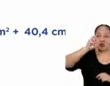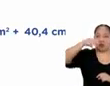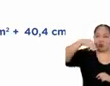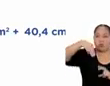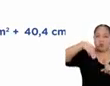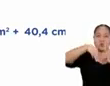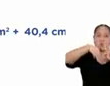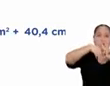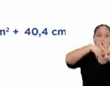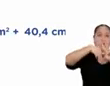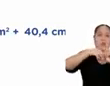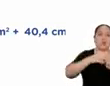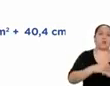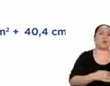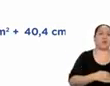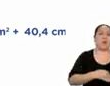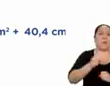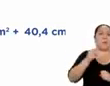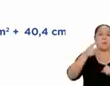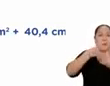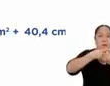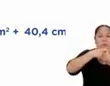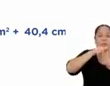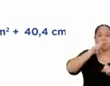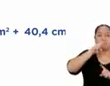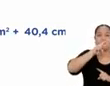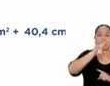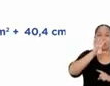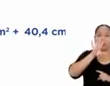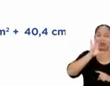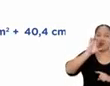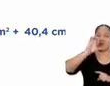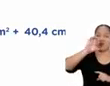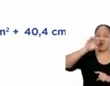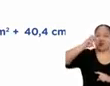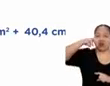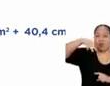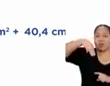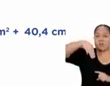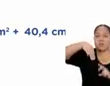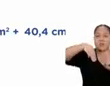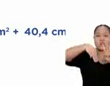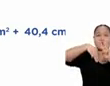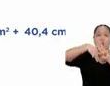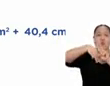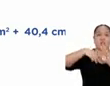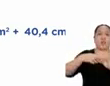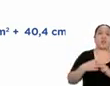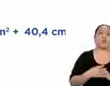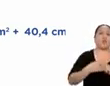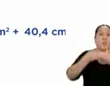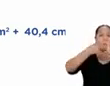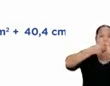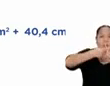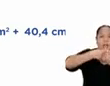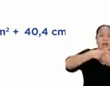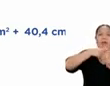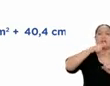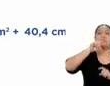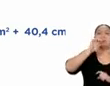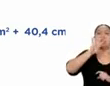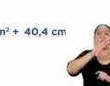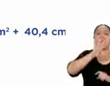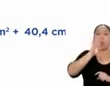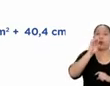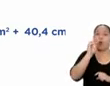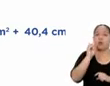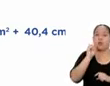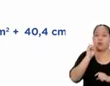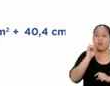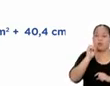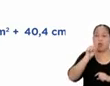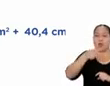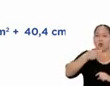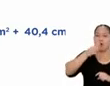40,4 centímetros cuadrados, más 25 centímetros cuadrados y